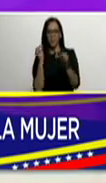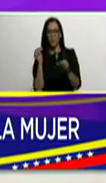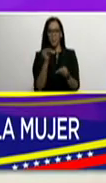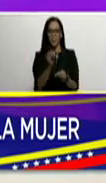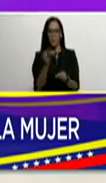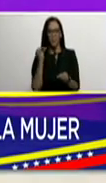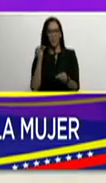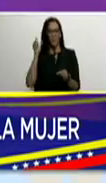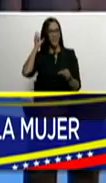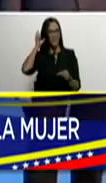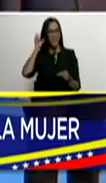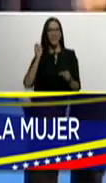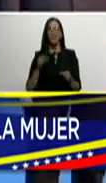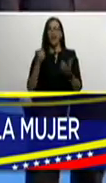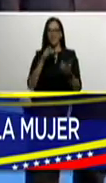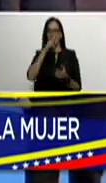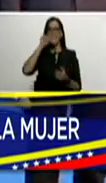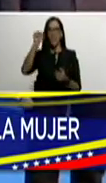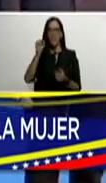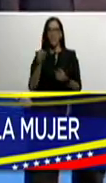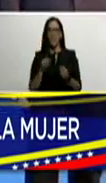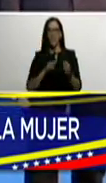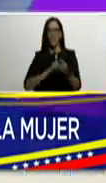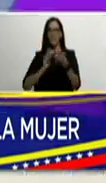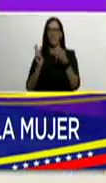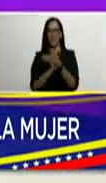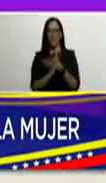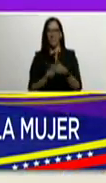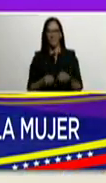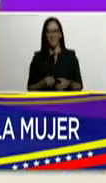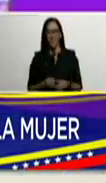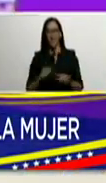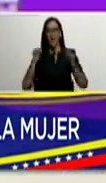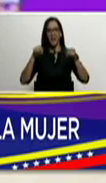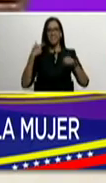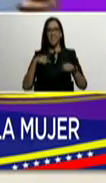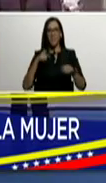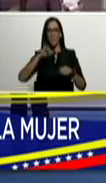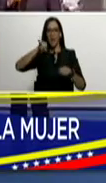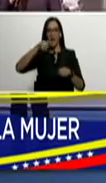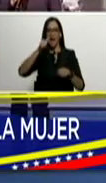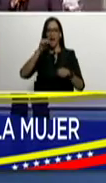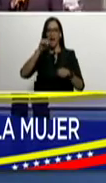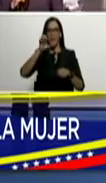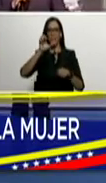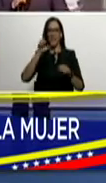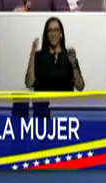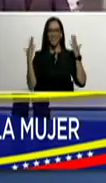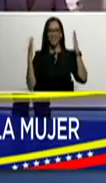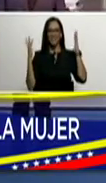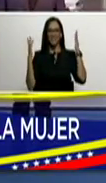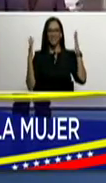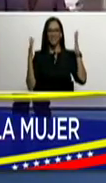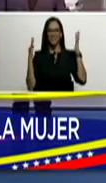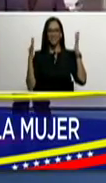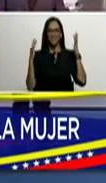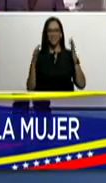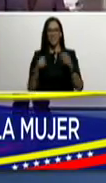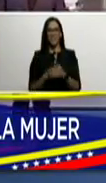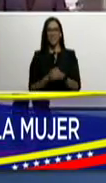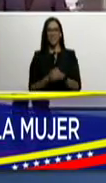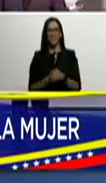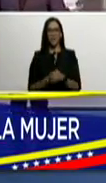Y pronto será Maduro Fai. Aquí tenemos a Jaime Indriago. Con